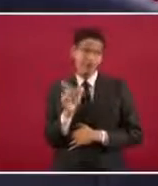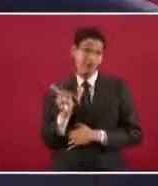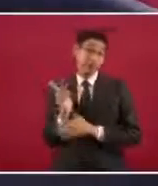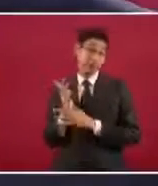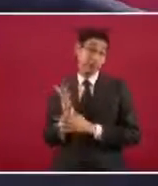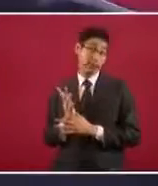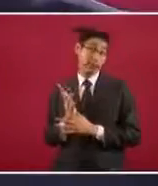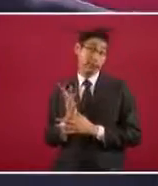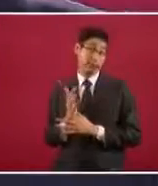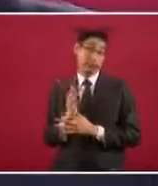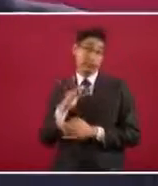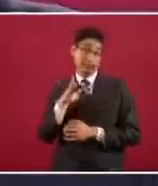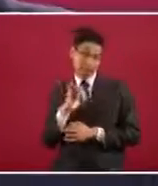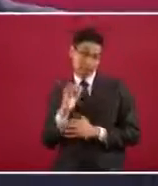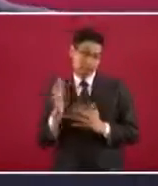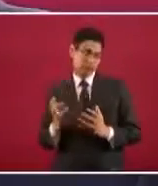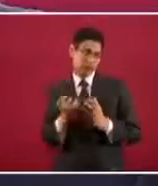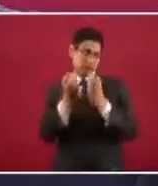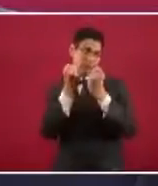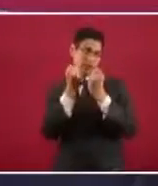rescate,